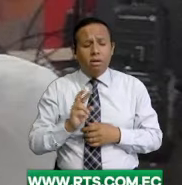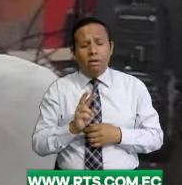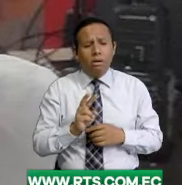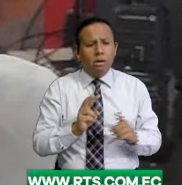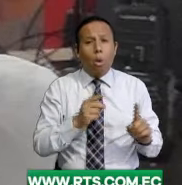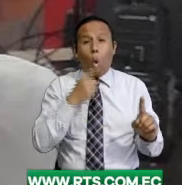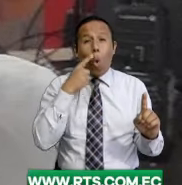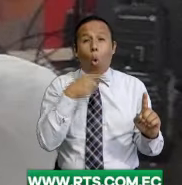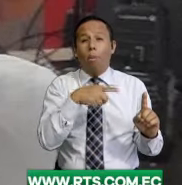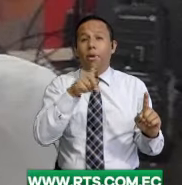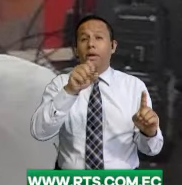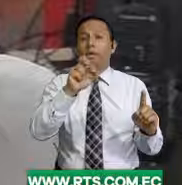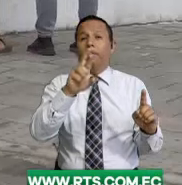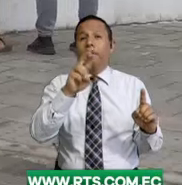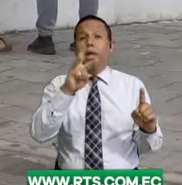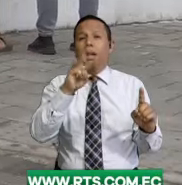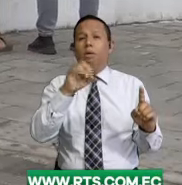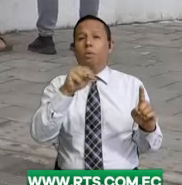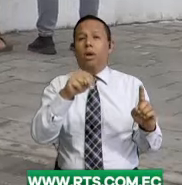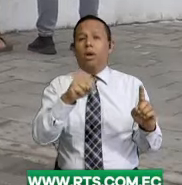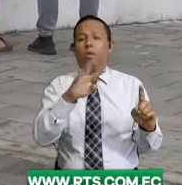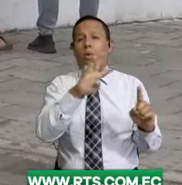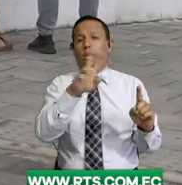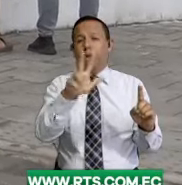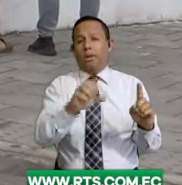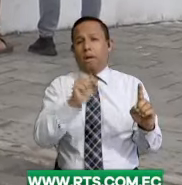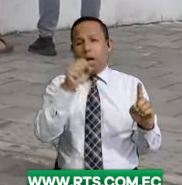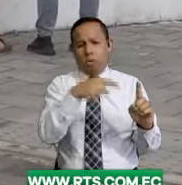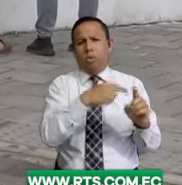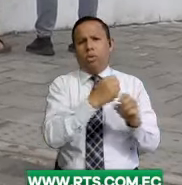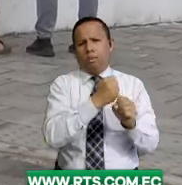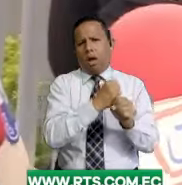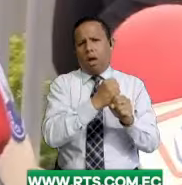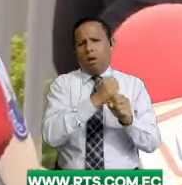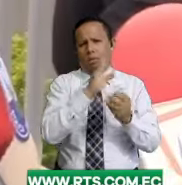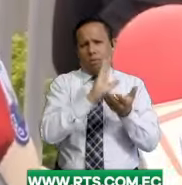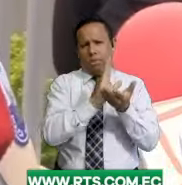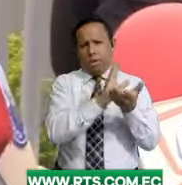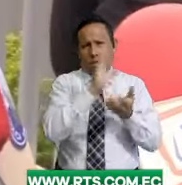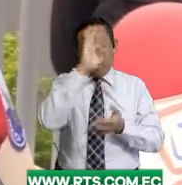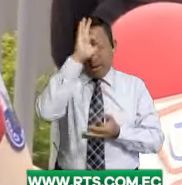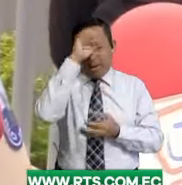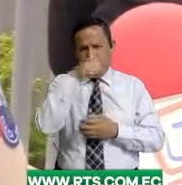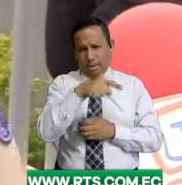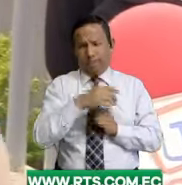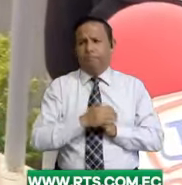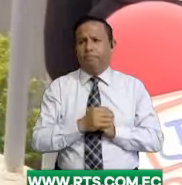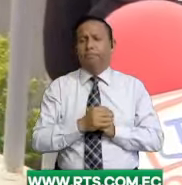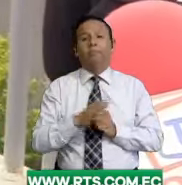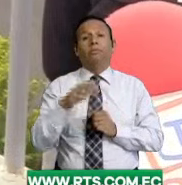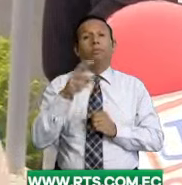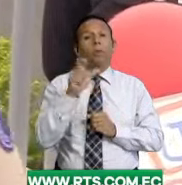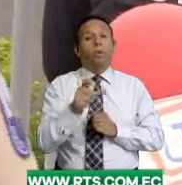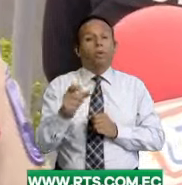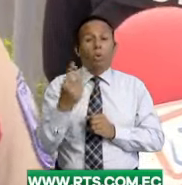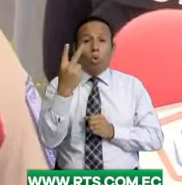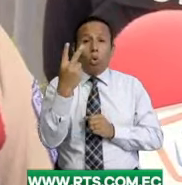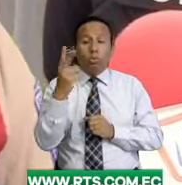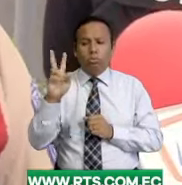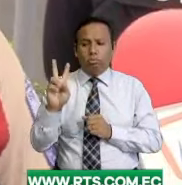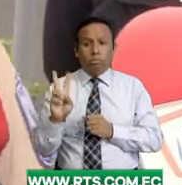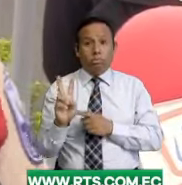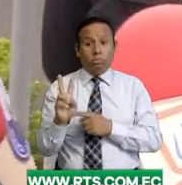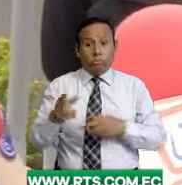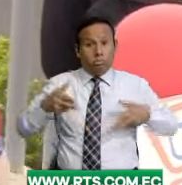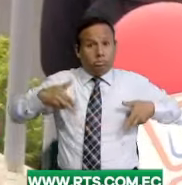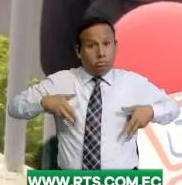Manuel Andrade Cedeño, de 43 años de edad, funcionario de esta casa de salud. Ingresan dos ciudadanos con armas